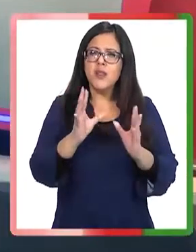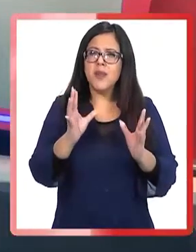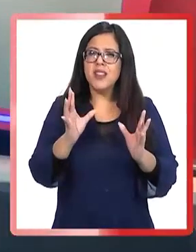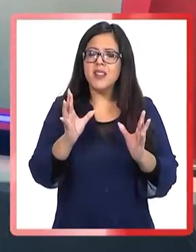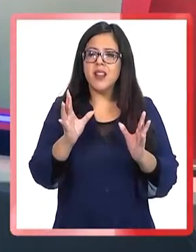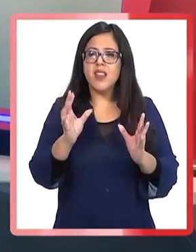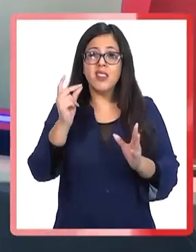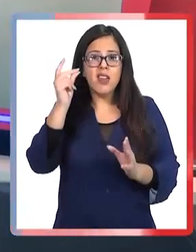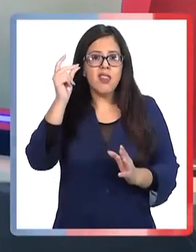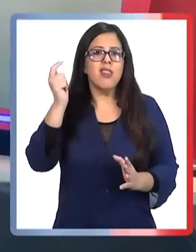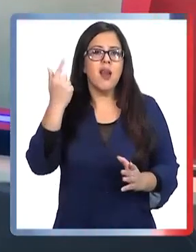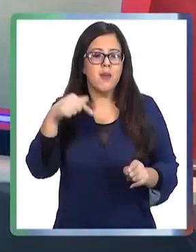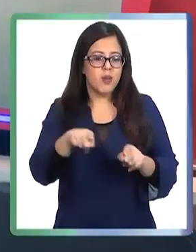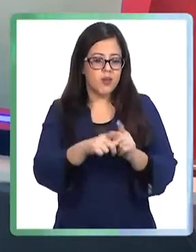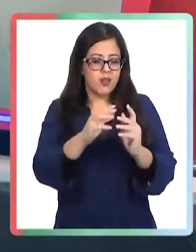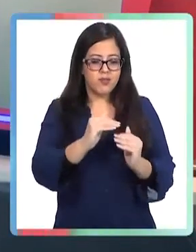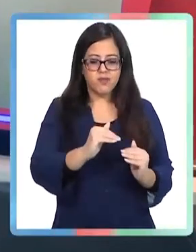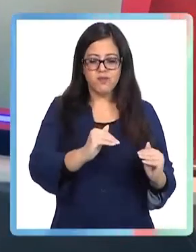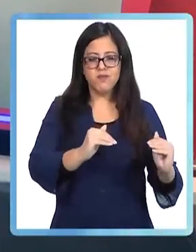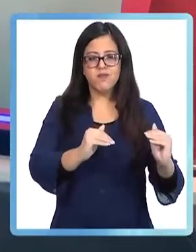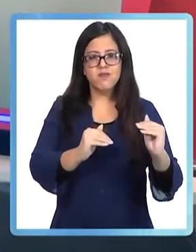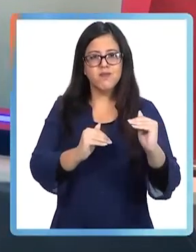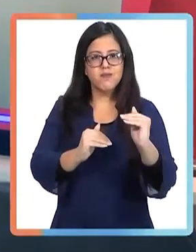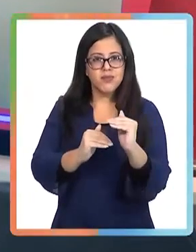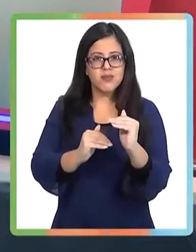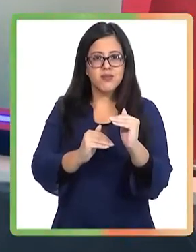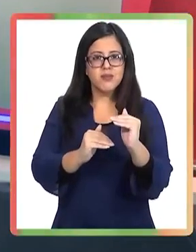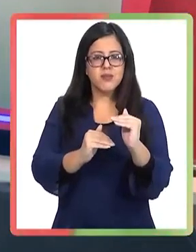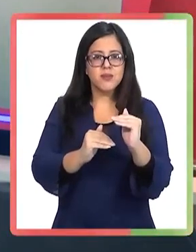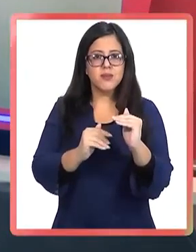que está superando nuestra